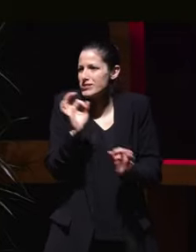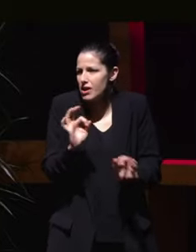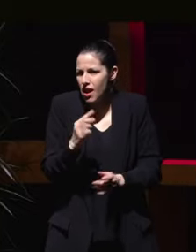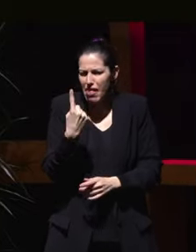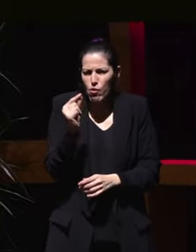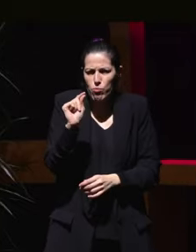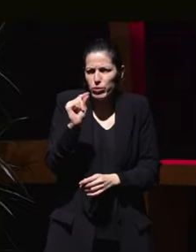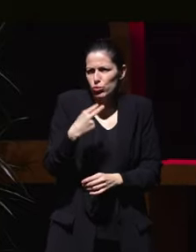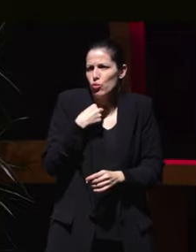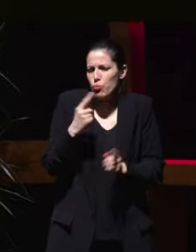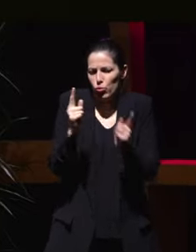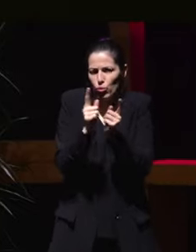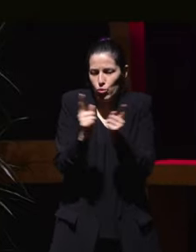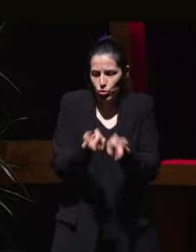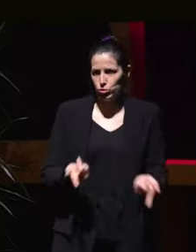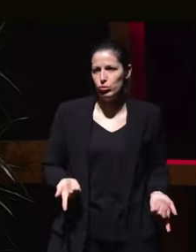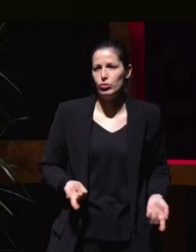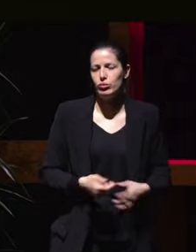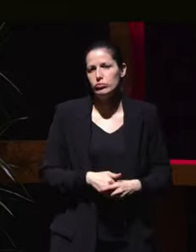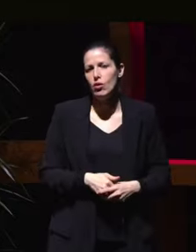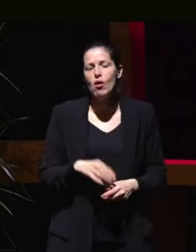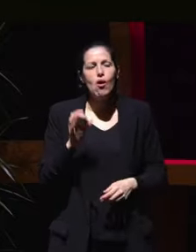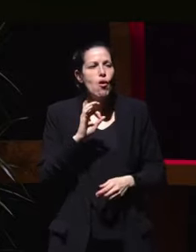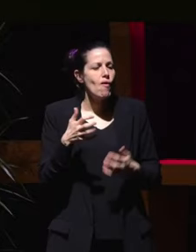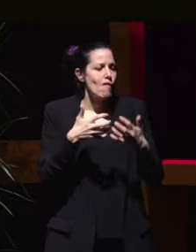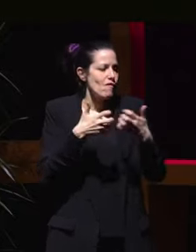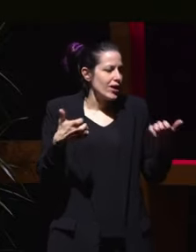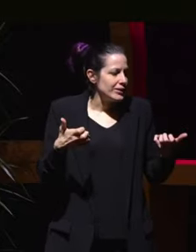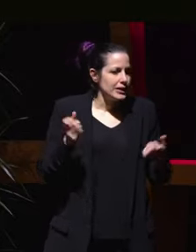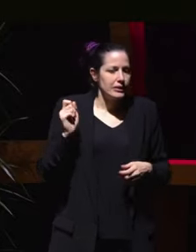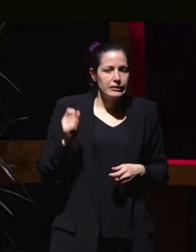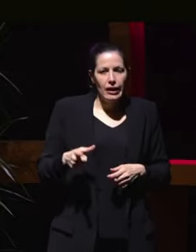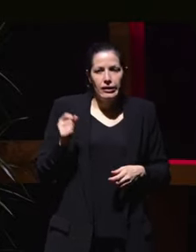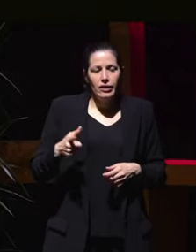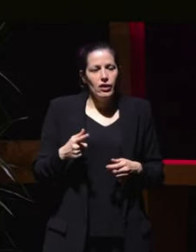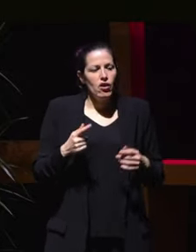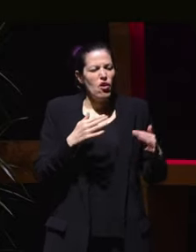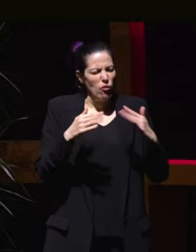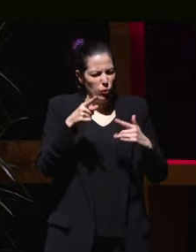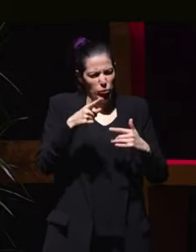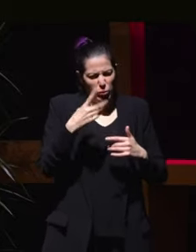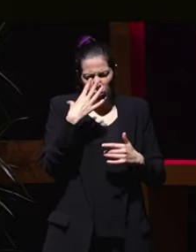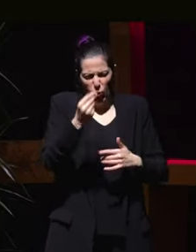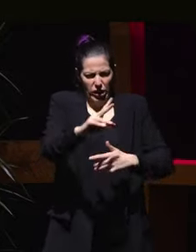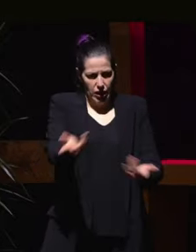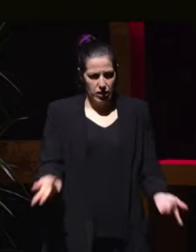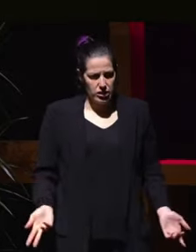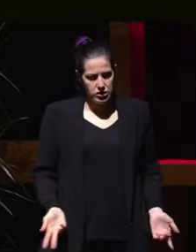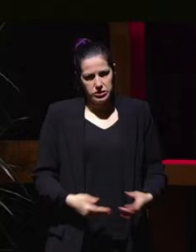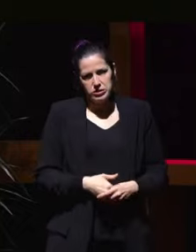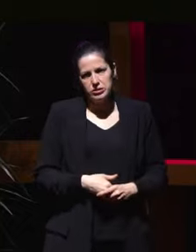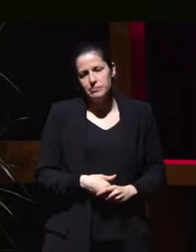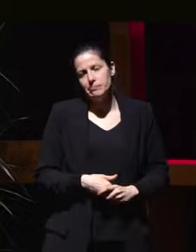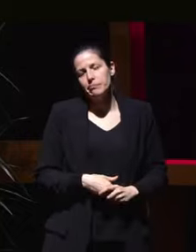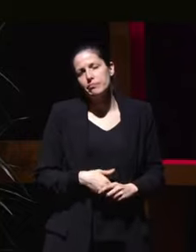voz. Frases típicas como... ti que vas a saber de fútbol, ou cousas